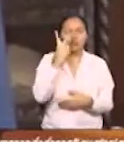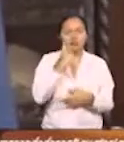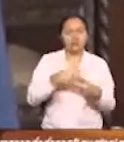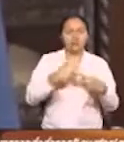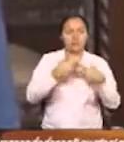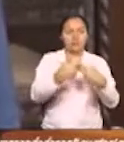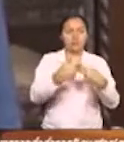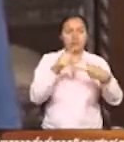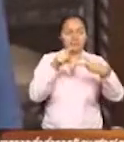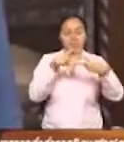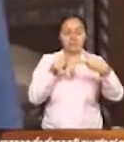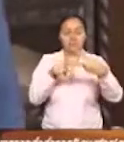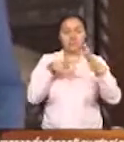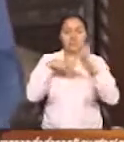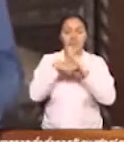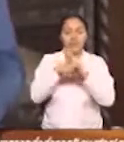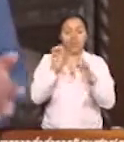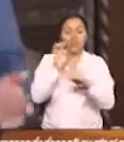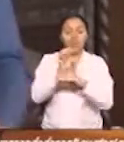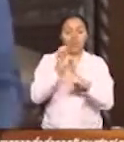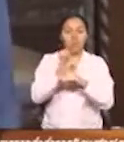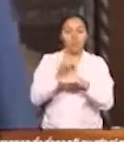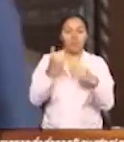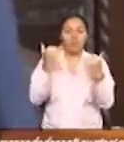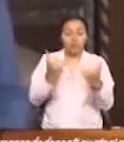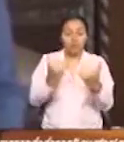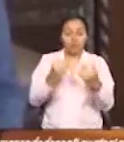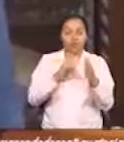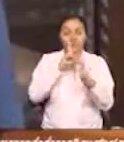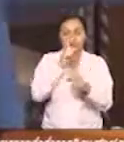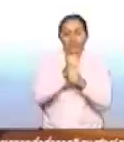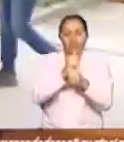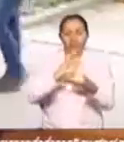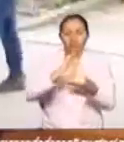créditos otorgadas por Banecuador. Ahora son generadores de empleo.